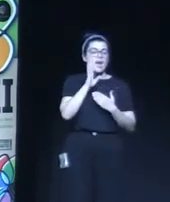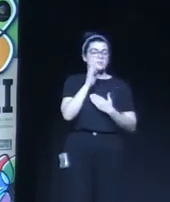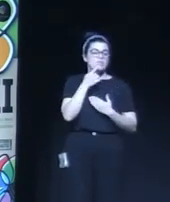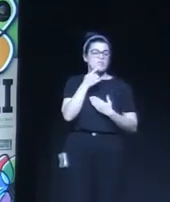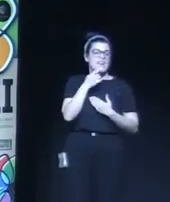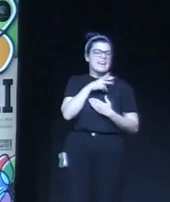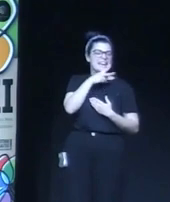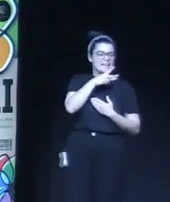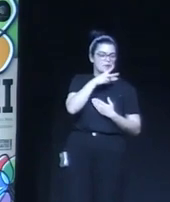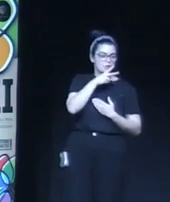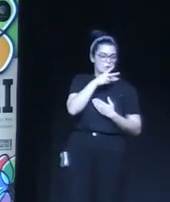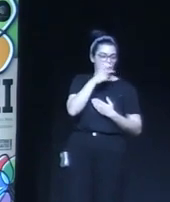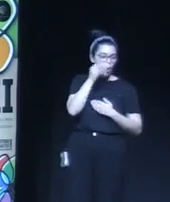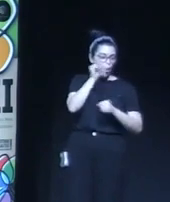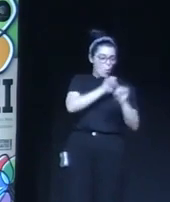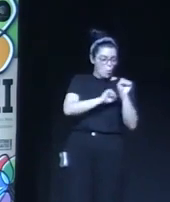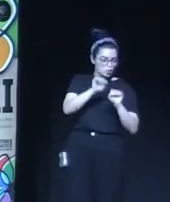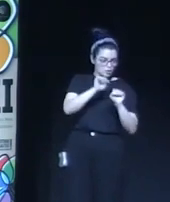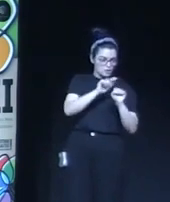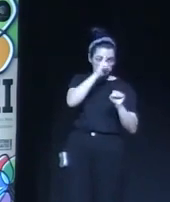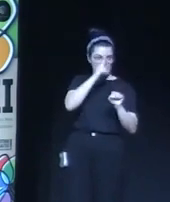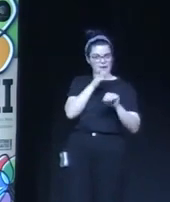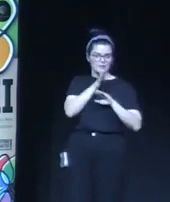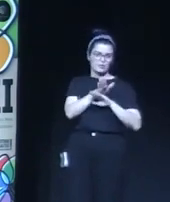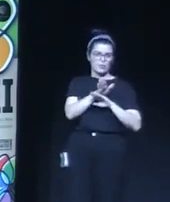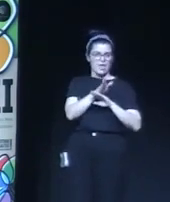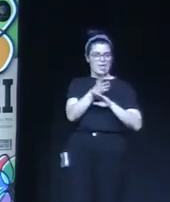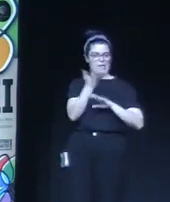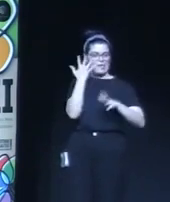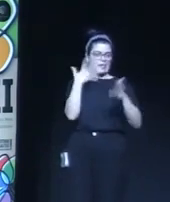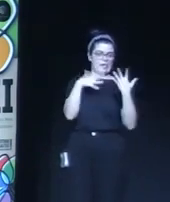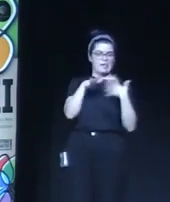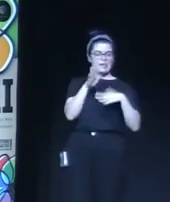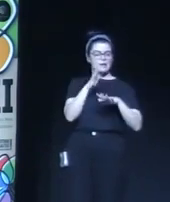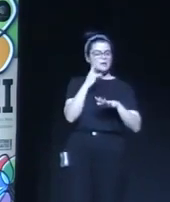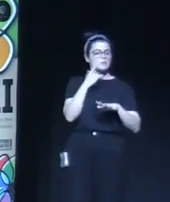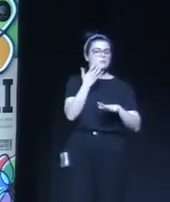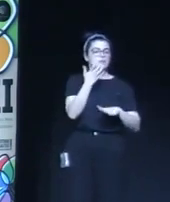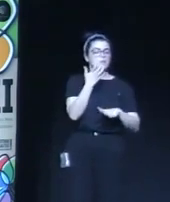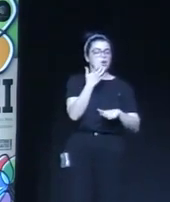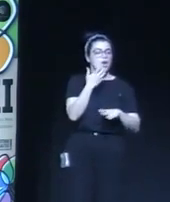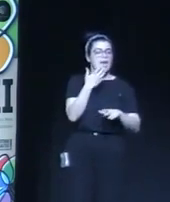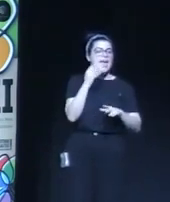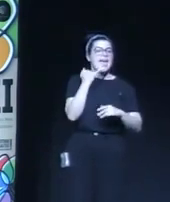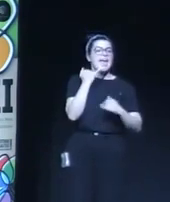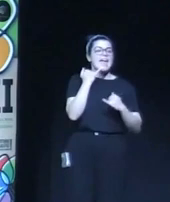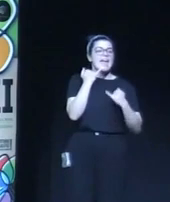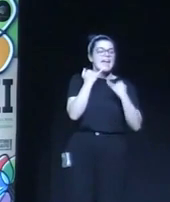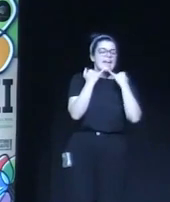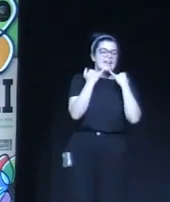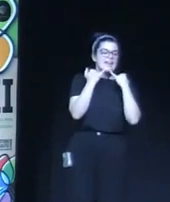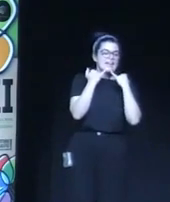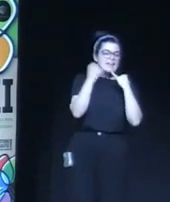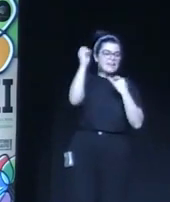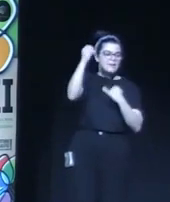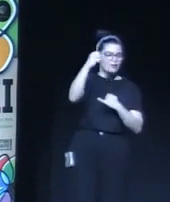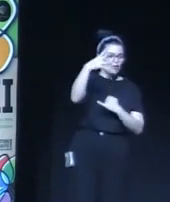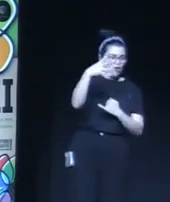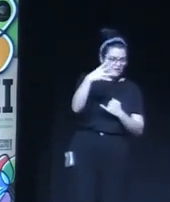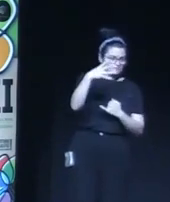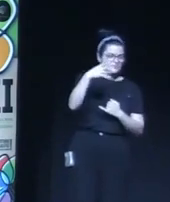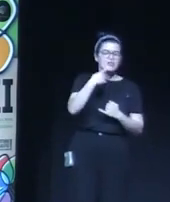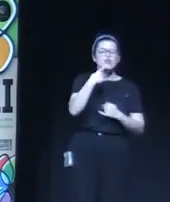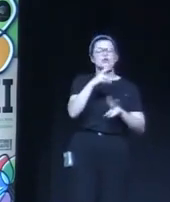un ejemplo, por poner nombres, pues podría ser quizá la compañía de Iberdrola, que le gusta mucho hablar de renovables, pero cuando se plantea, por